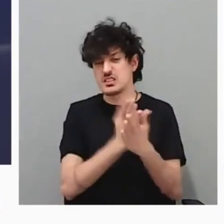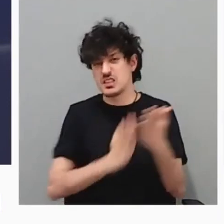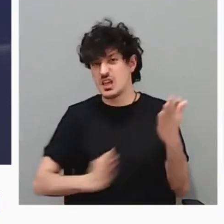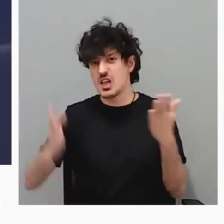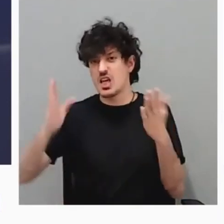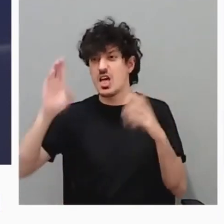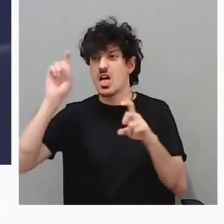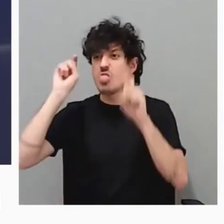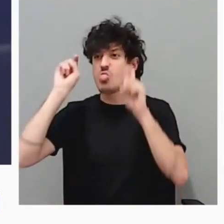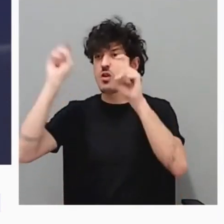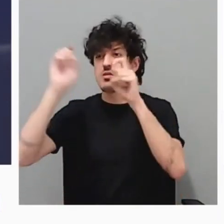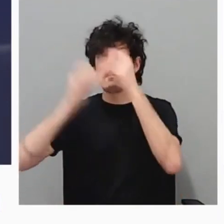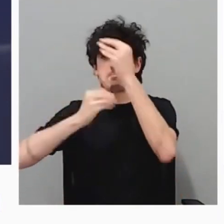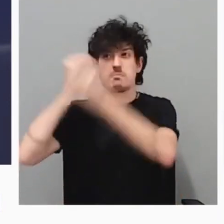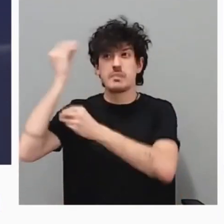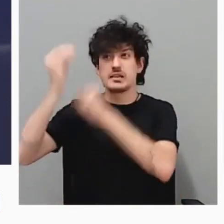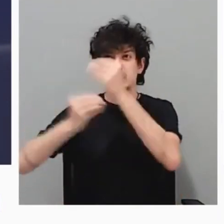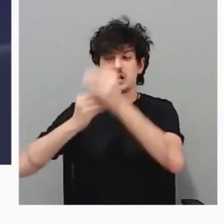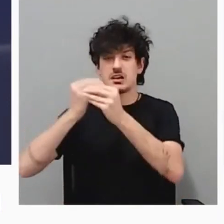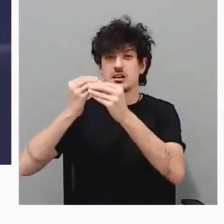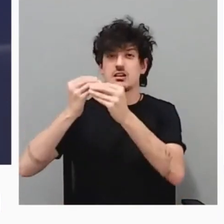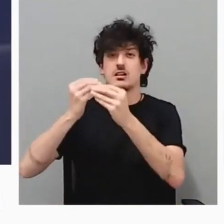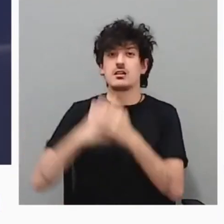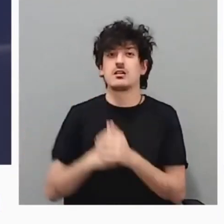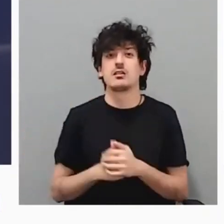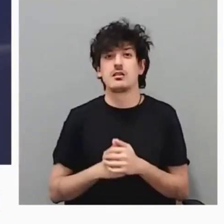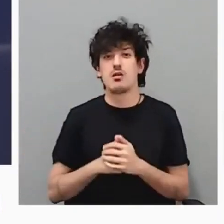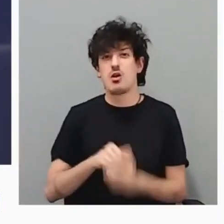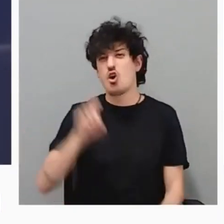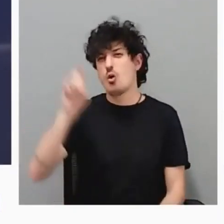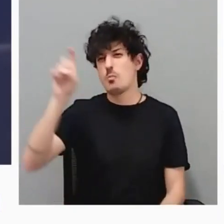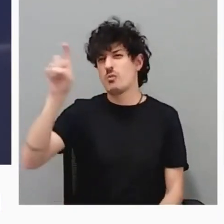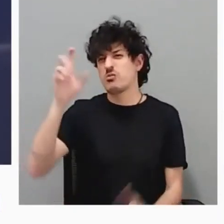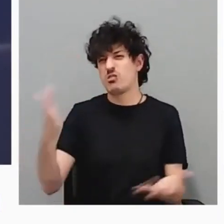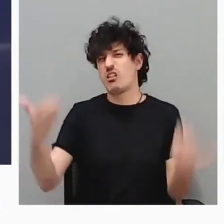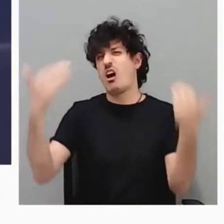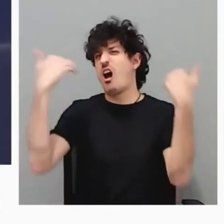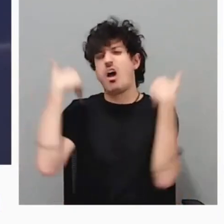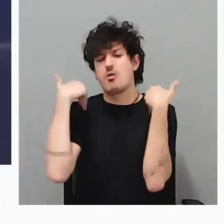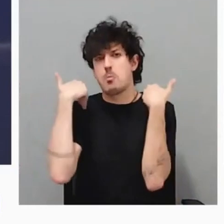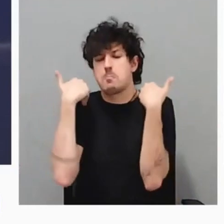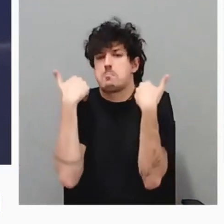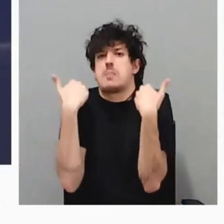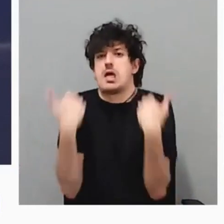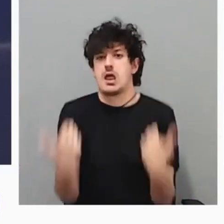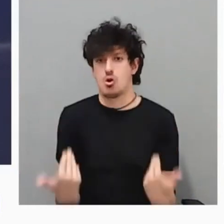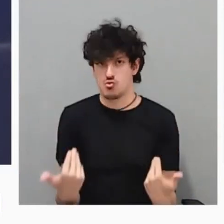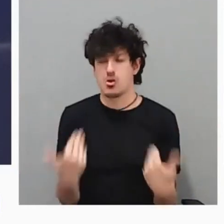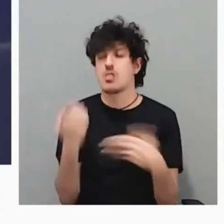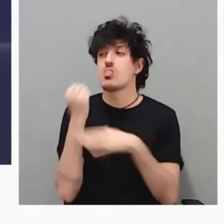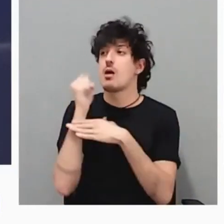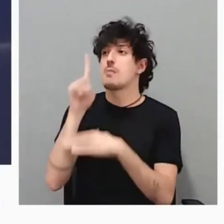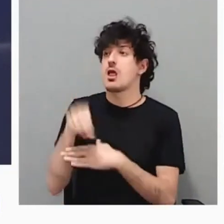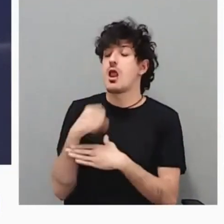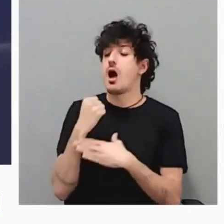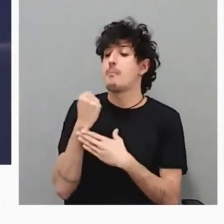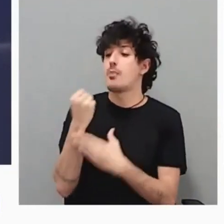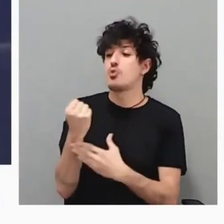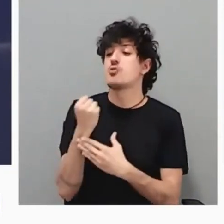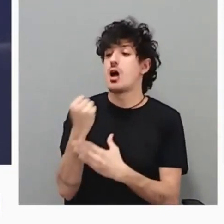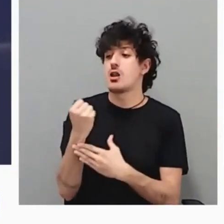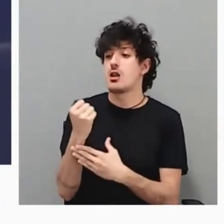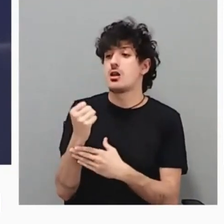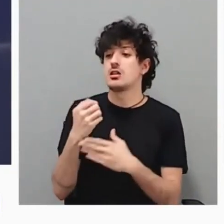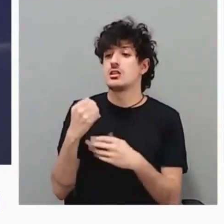los profesores de tanta papelón progresio que tienen en el día a día, de apoyar más la labor del